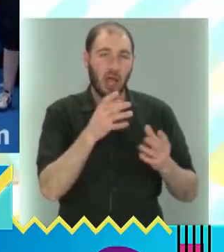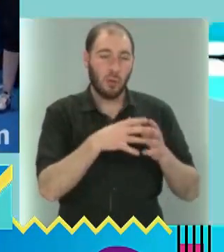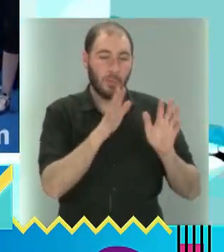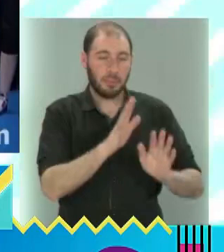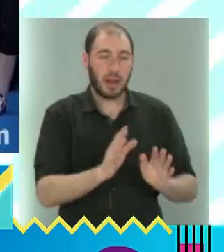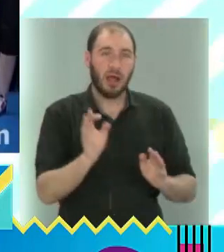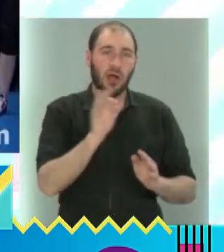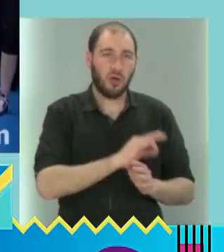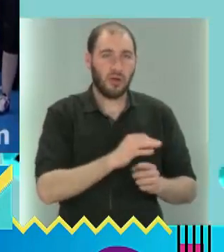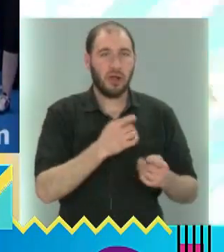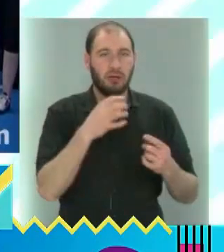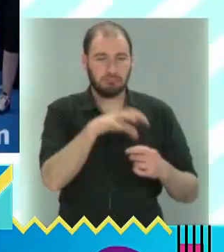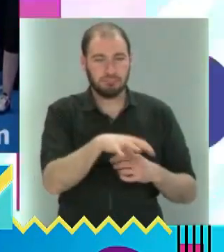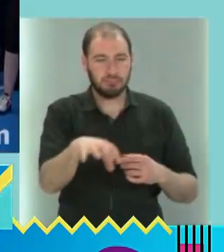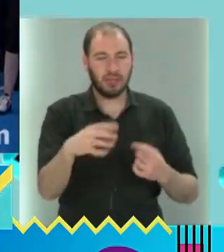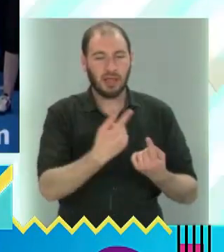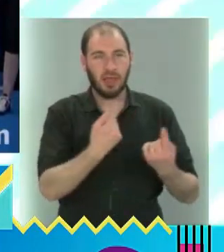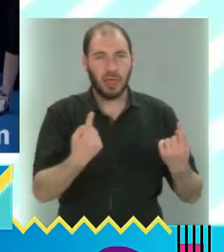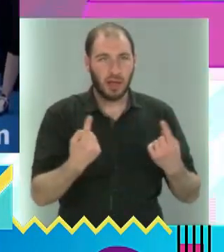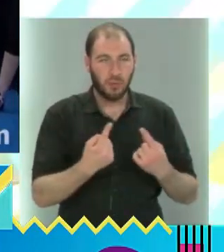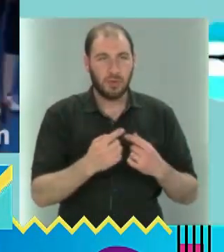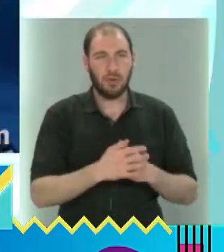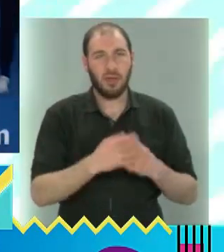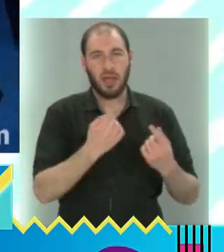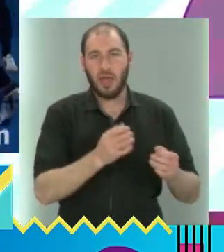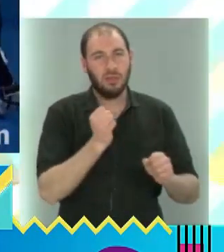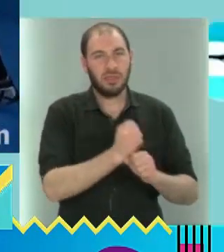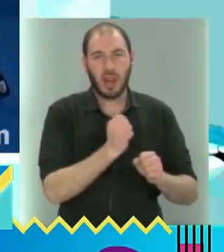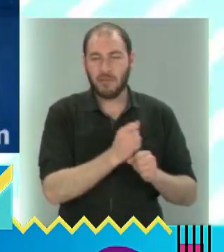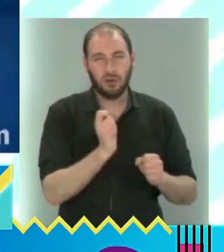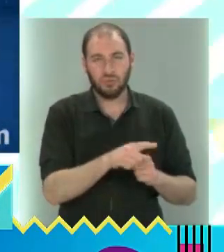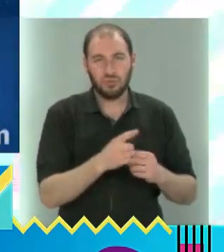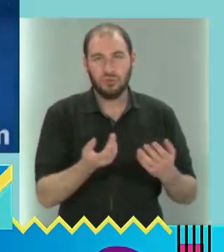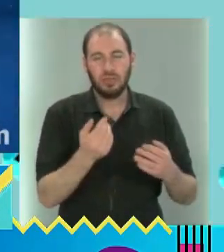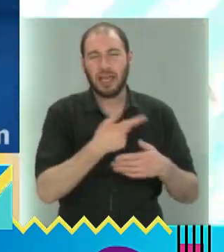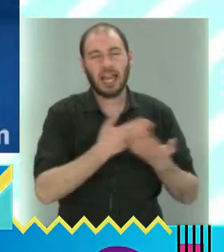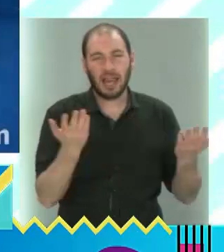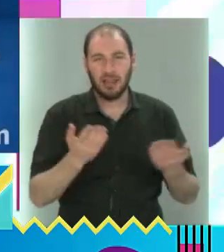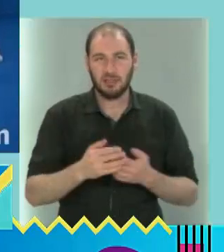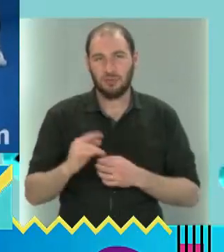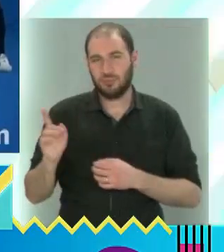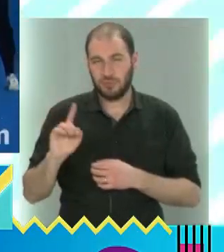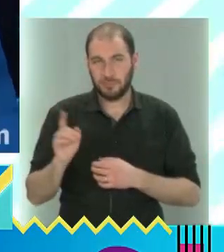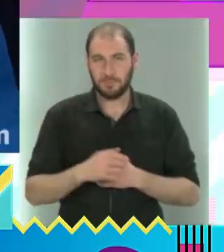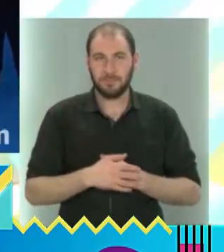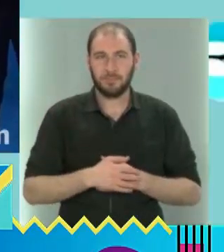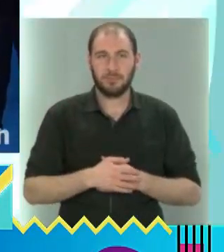organizadores, o bueno, o cada stand va a tener cada cosa trabajada, digo, si hay algo en general. No, es